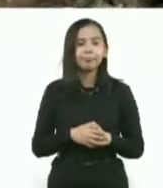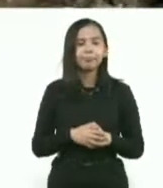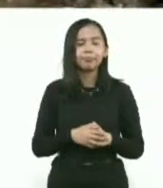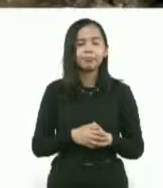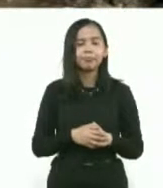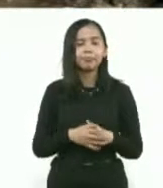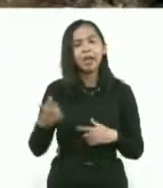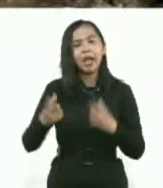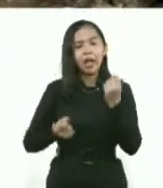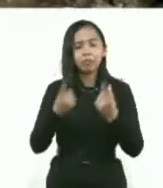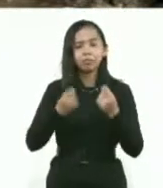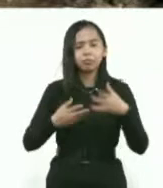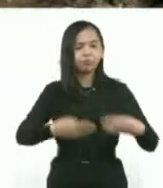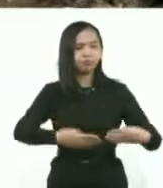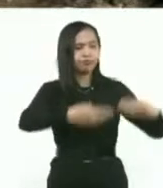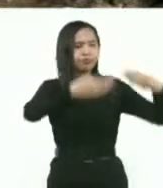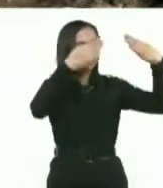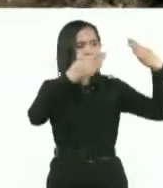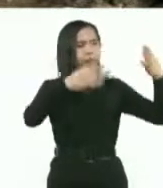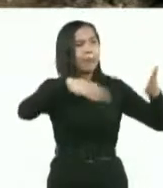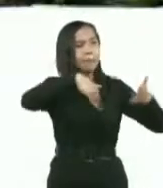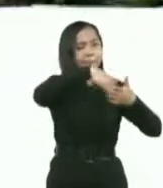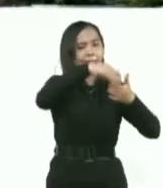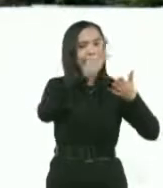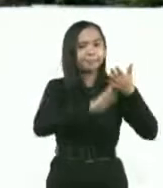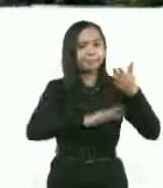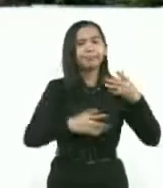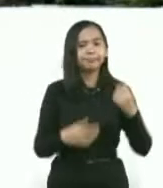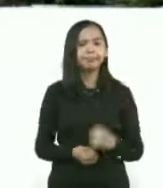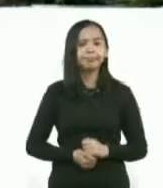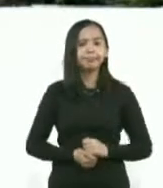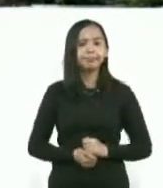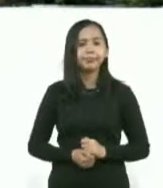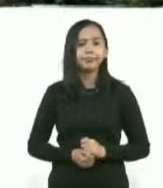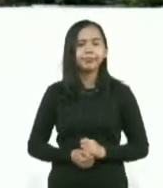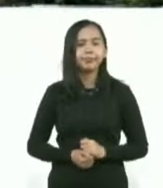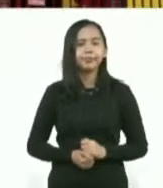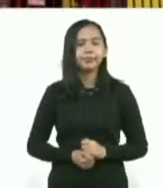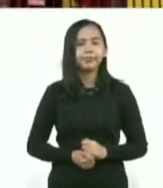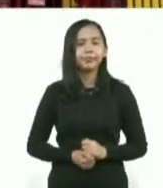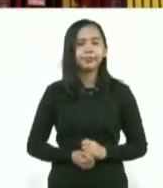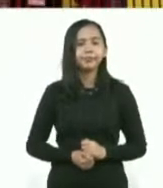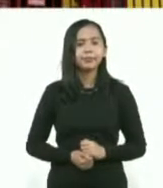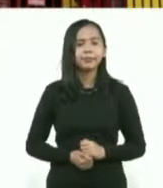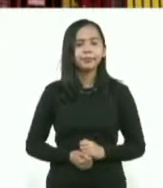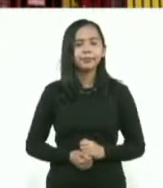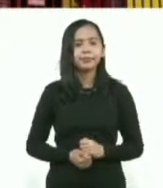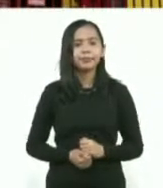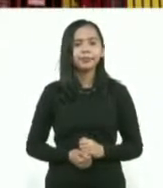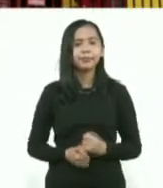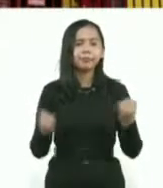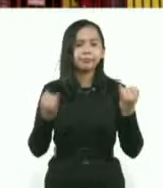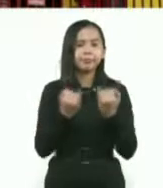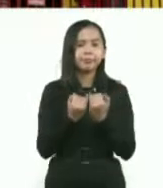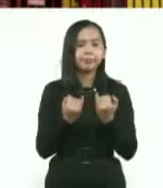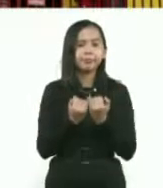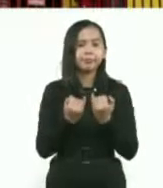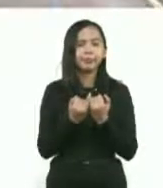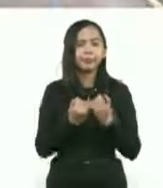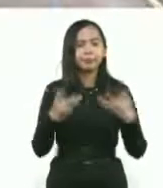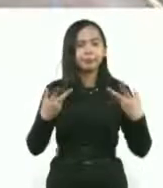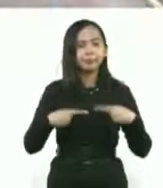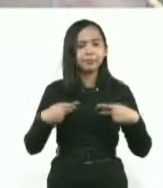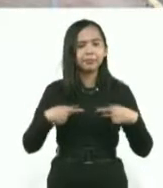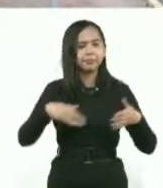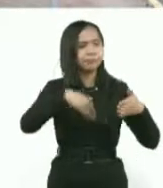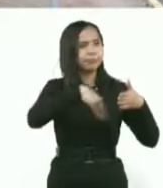Y algunos de los murales que se han estado haciendo en el camino. Los muralistas que